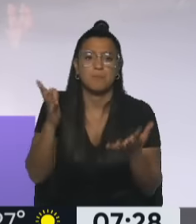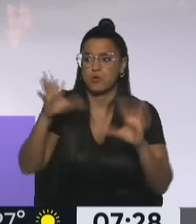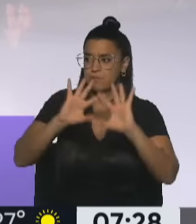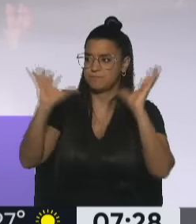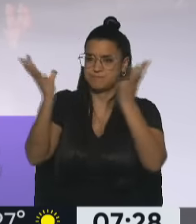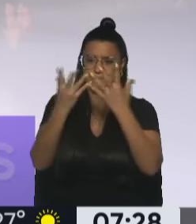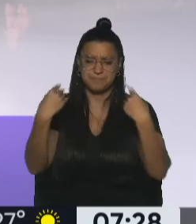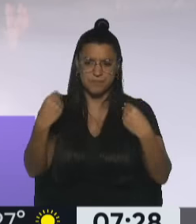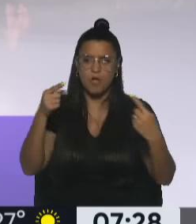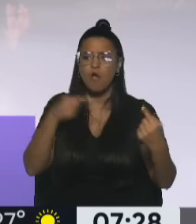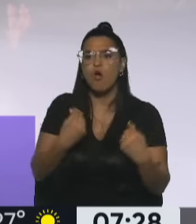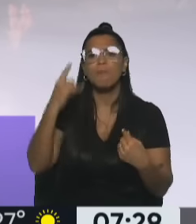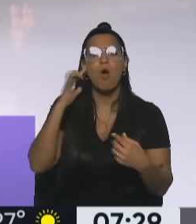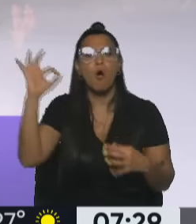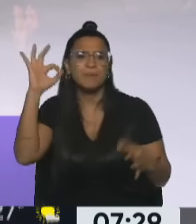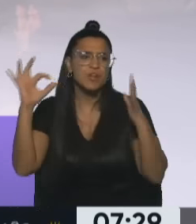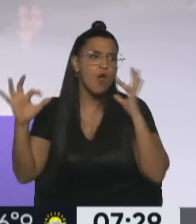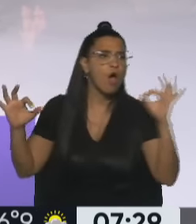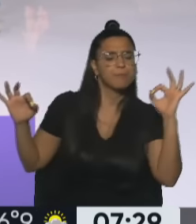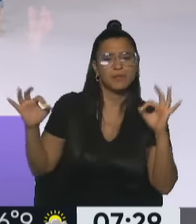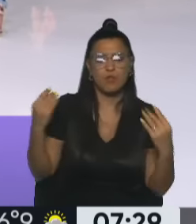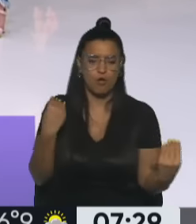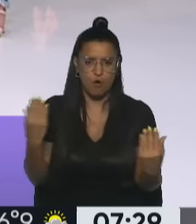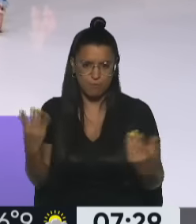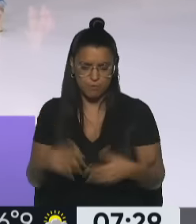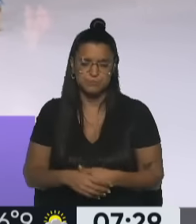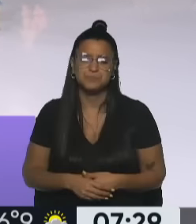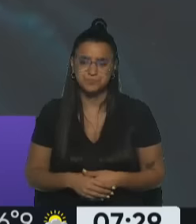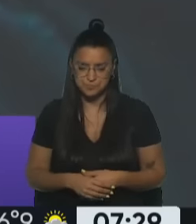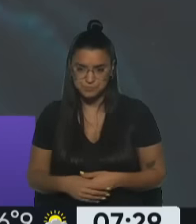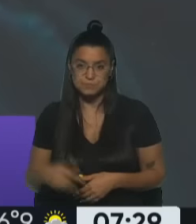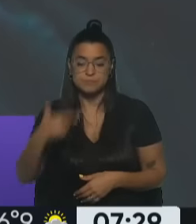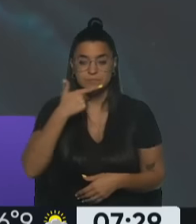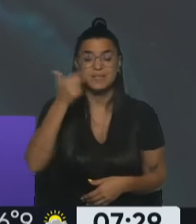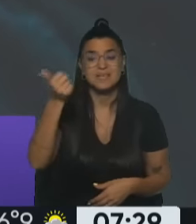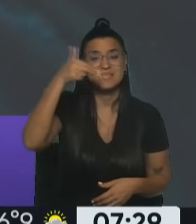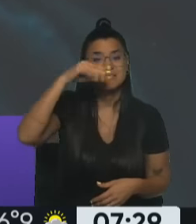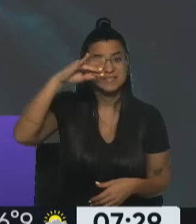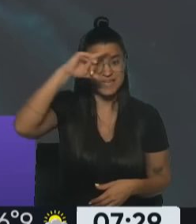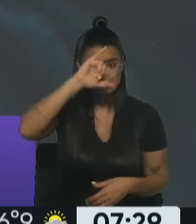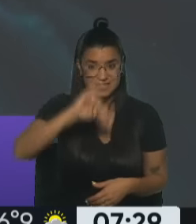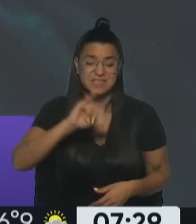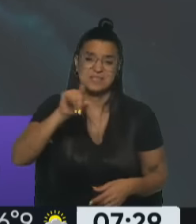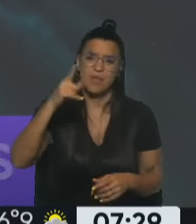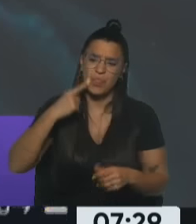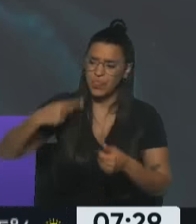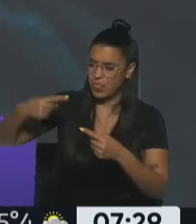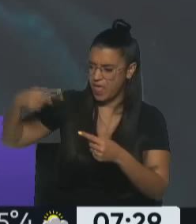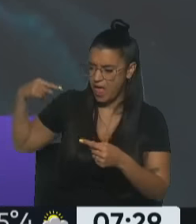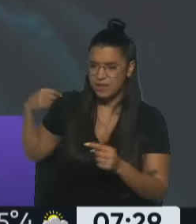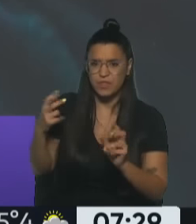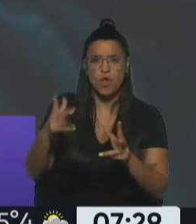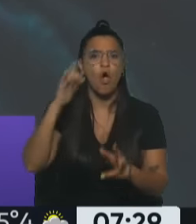nota en función del posicionamiento que toma cada gobierno en función del conflicto. Bueno, Pedro Sánchez hace varios días que está manifestando 2